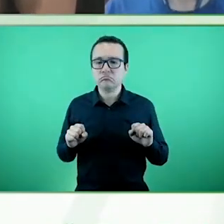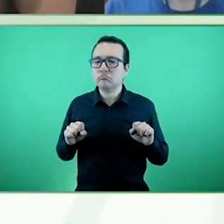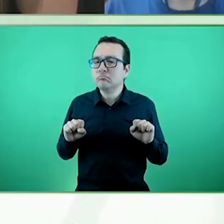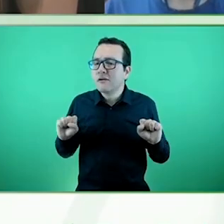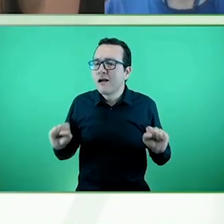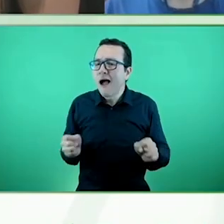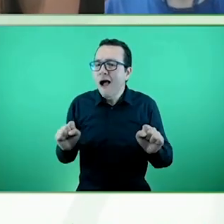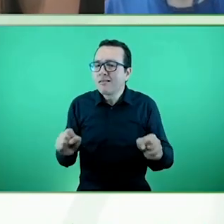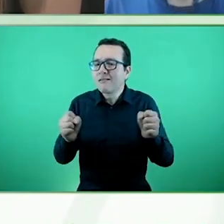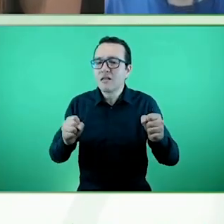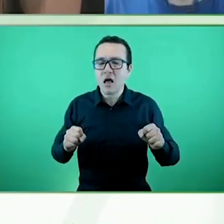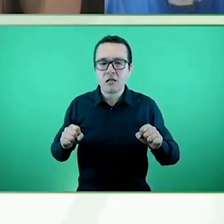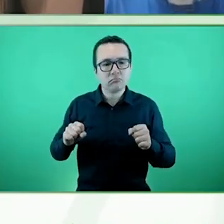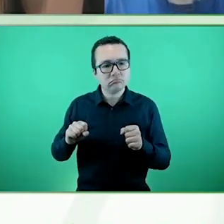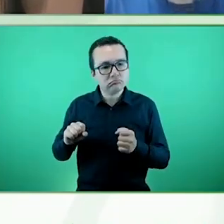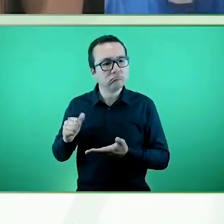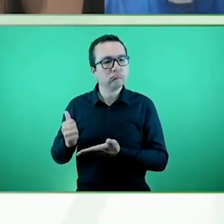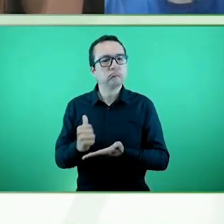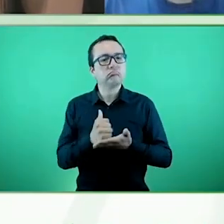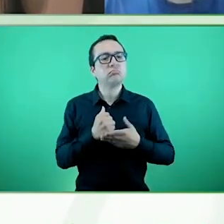sentirse valoradas